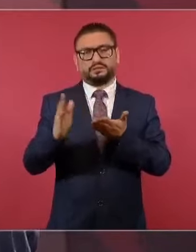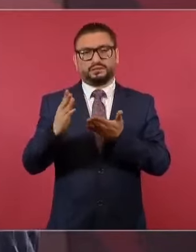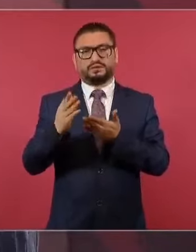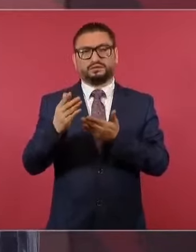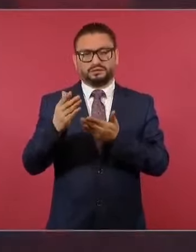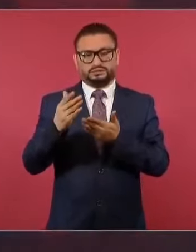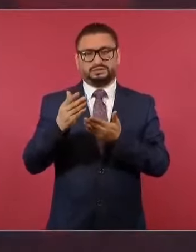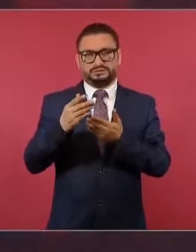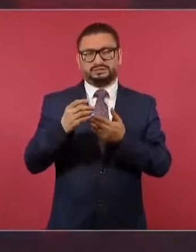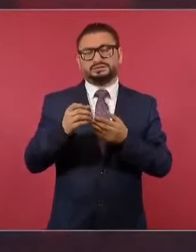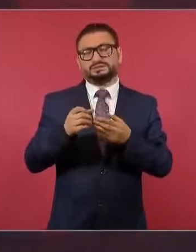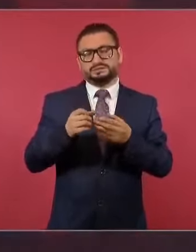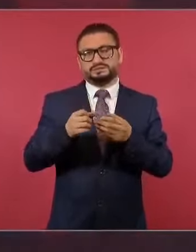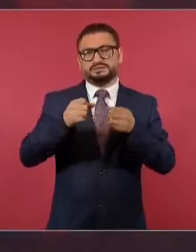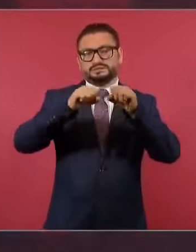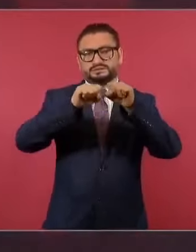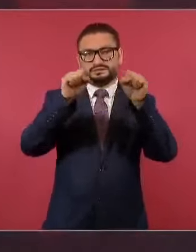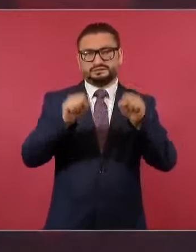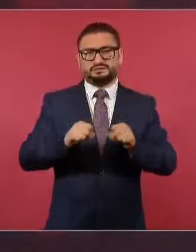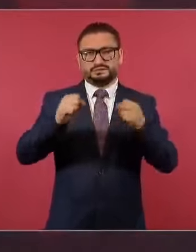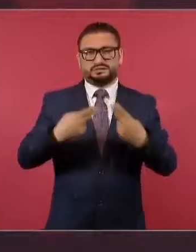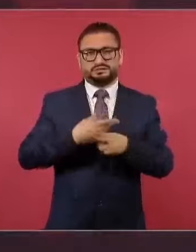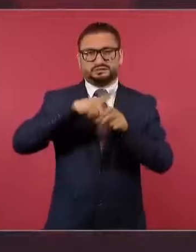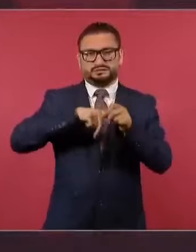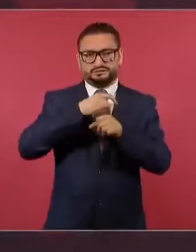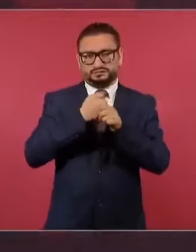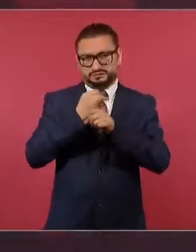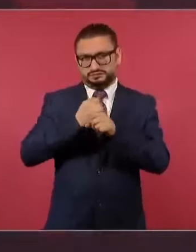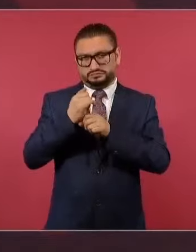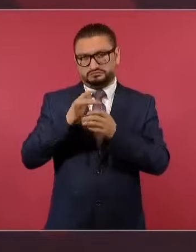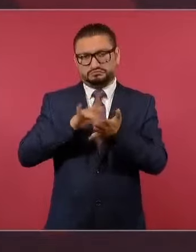del Sistema Nacional de Investigaciones. Entonces,